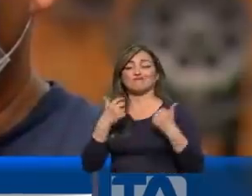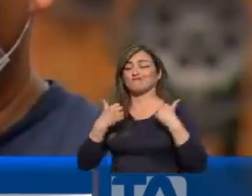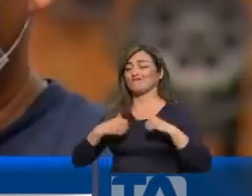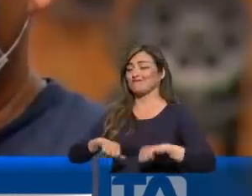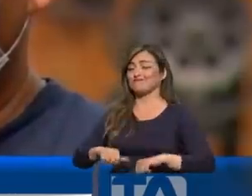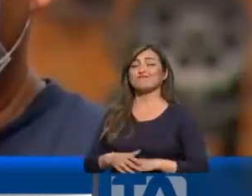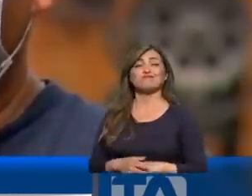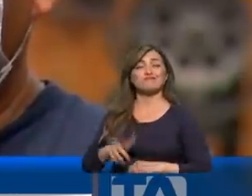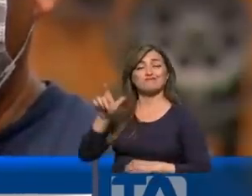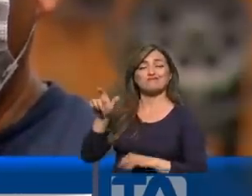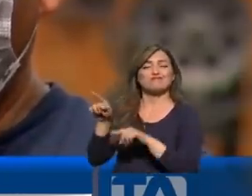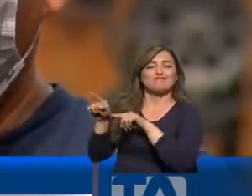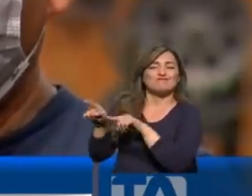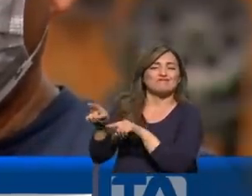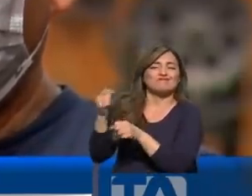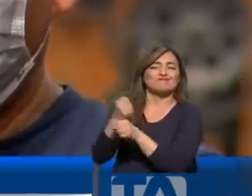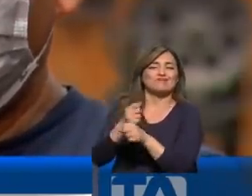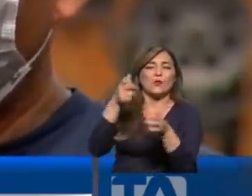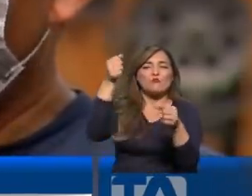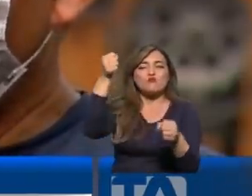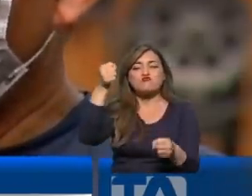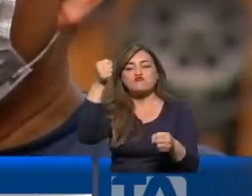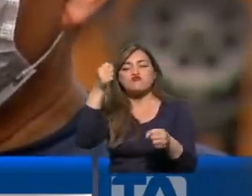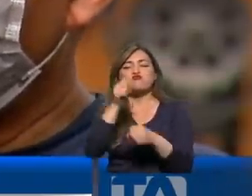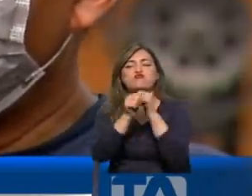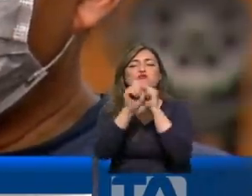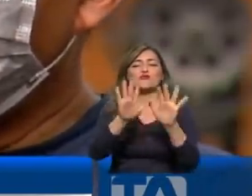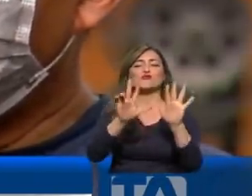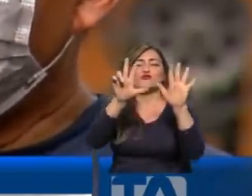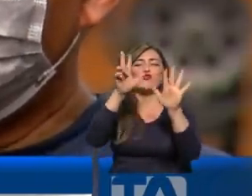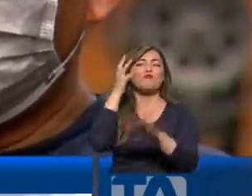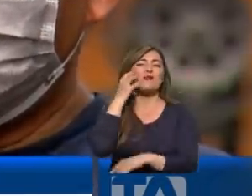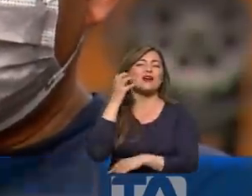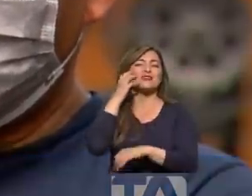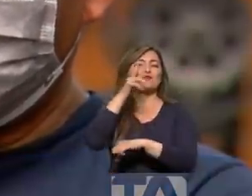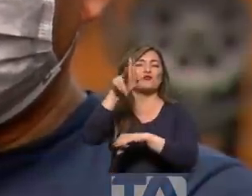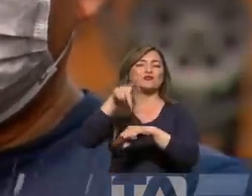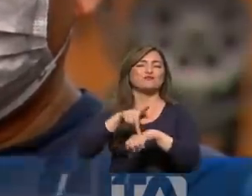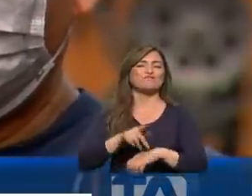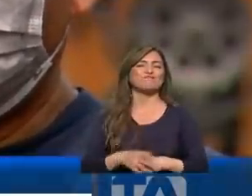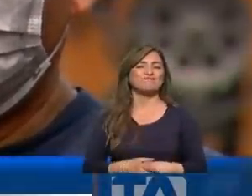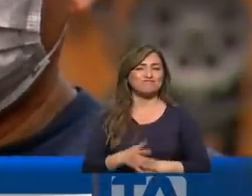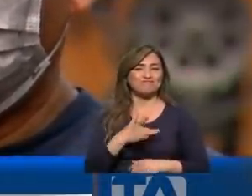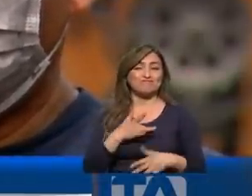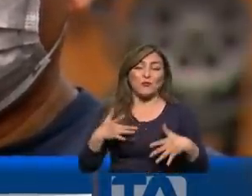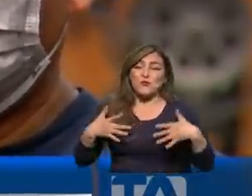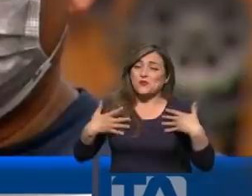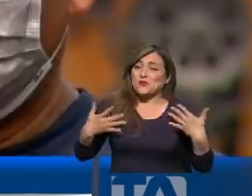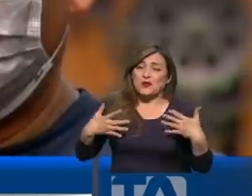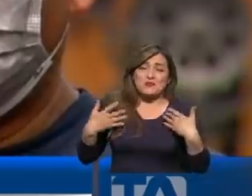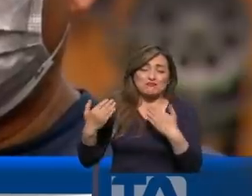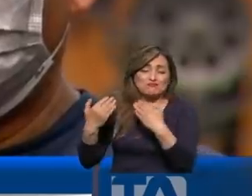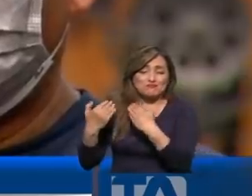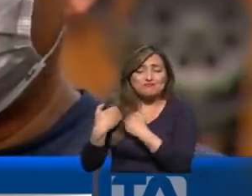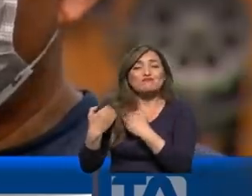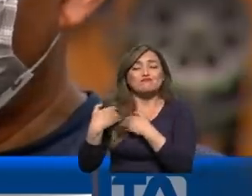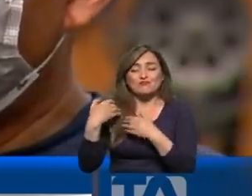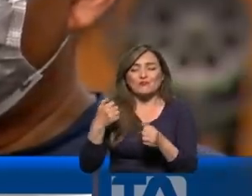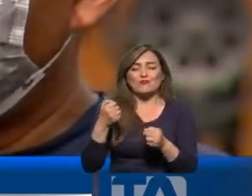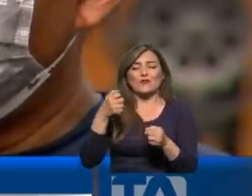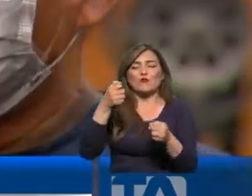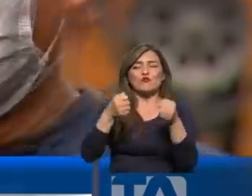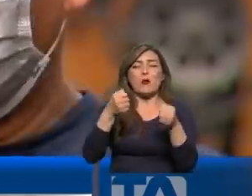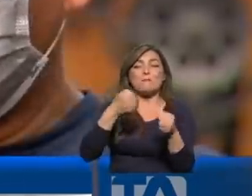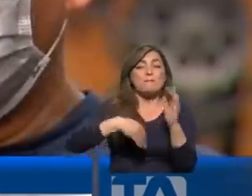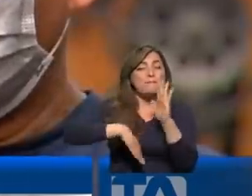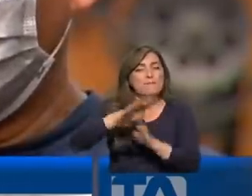a personas como Sergio, quien fue maquinista por 18 años. Eso nos daba felicidad, estar con una gran responsabilidad, estar manejando el tren más difícil